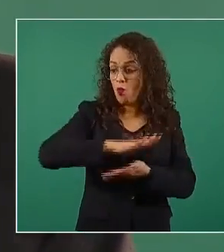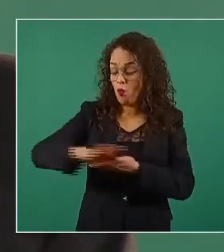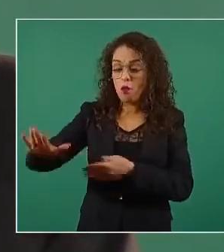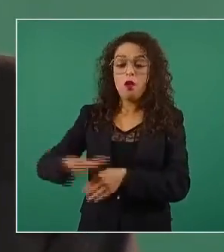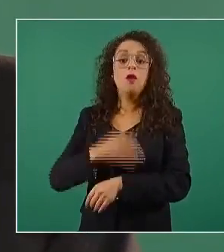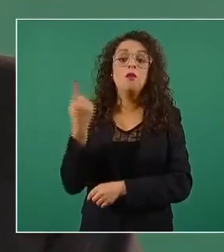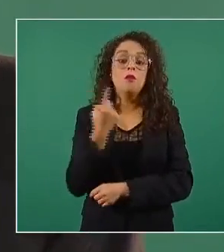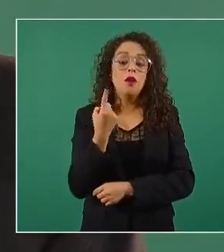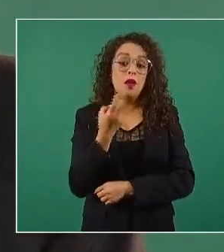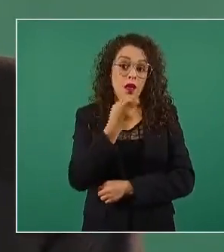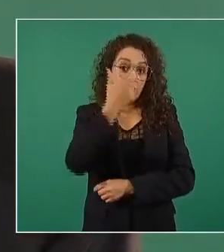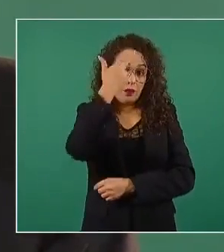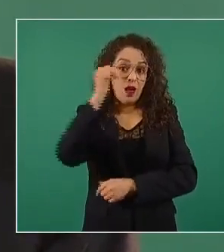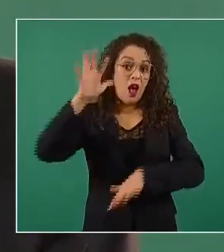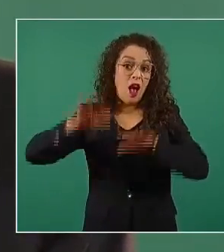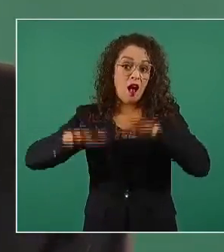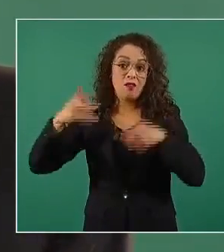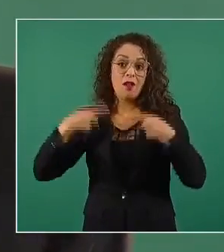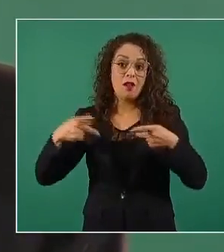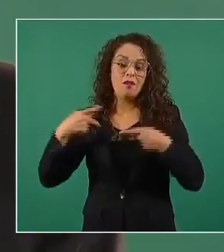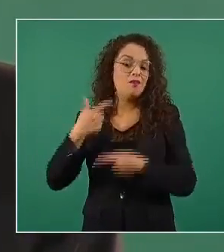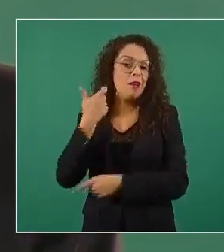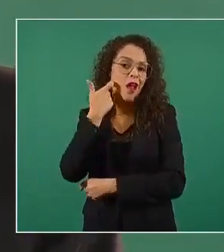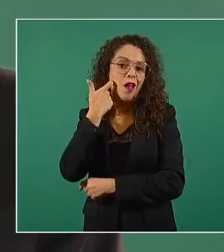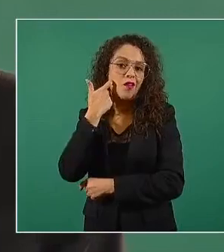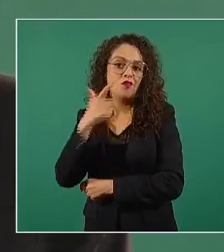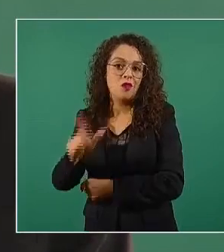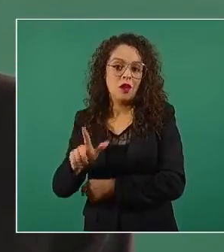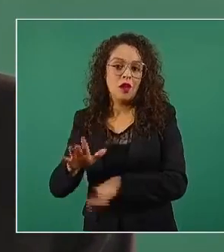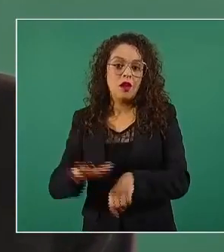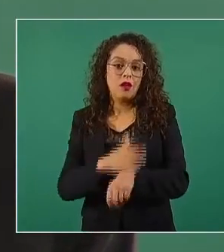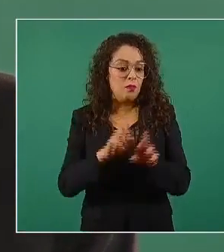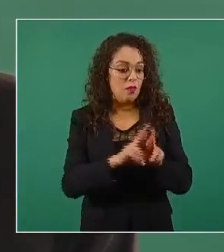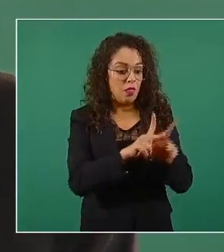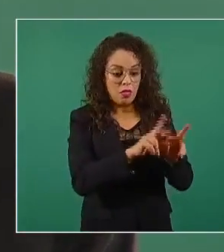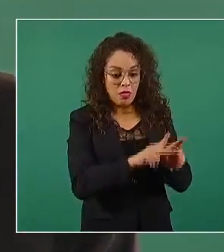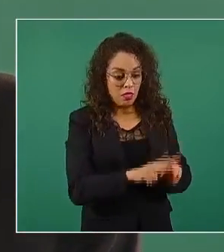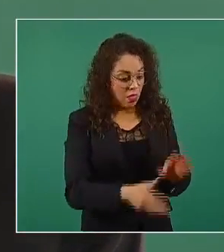opone, porque abren las zanjas y las dejan